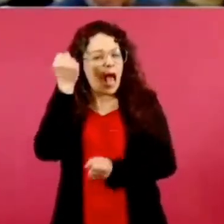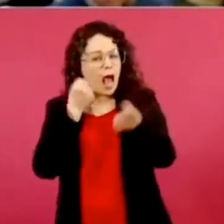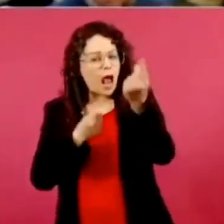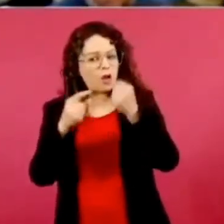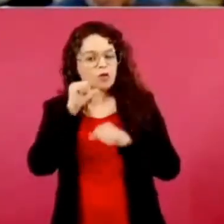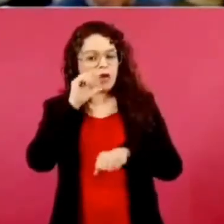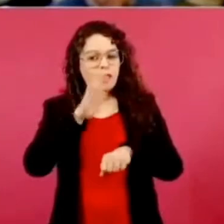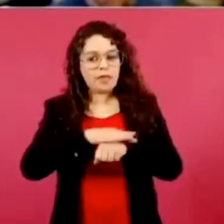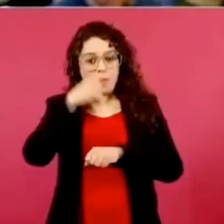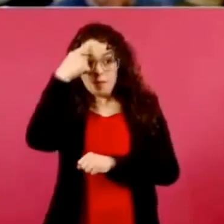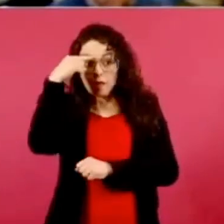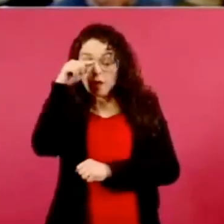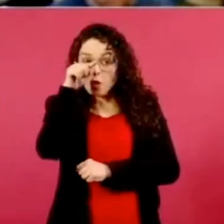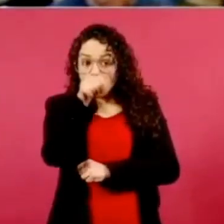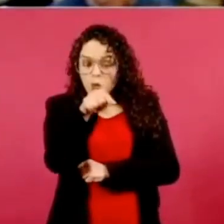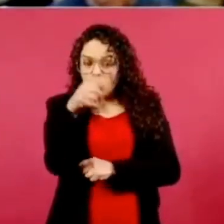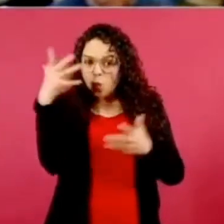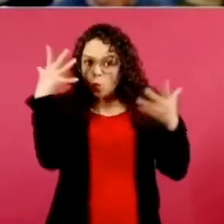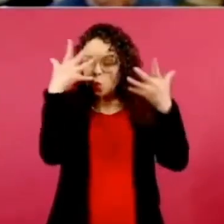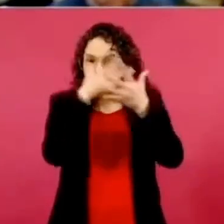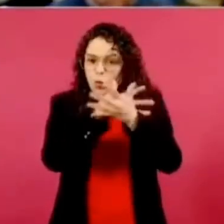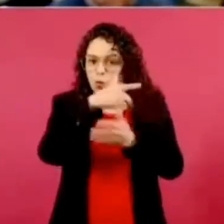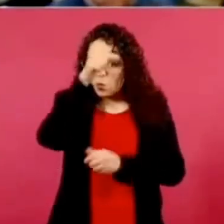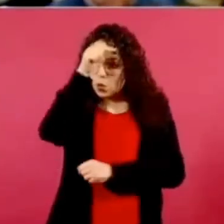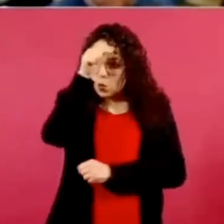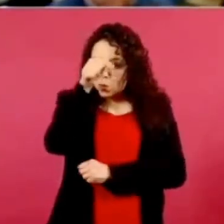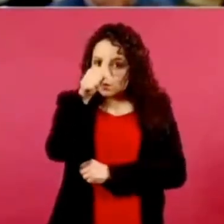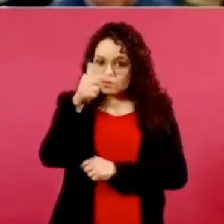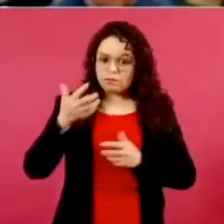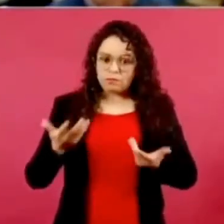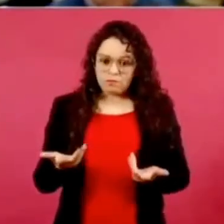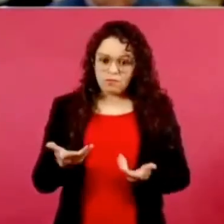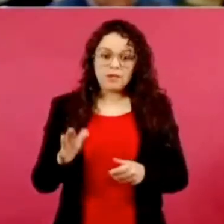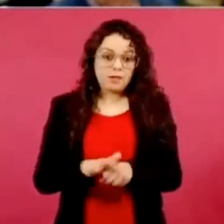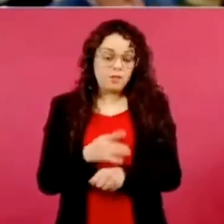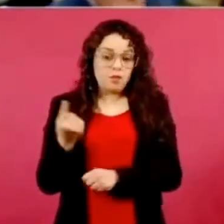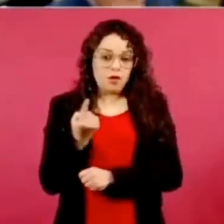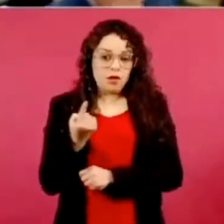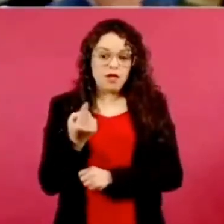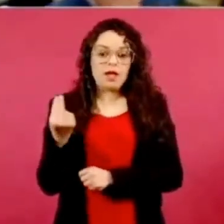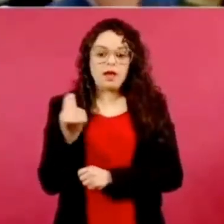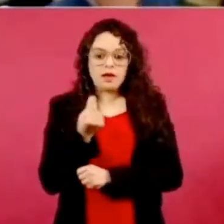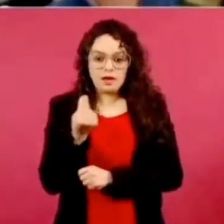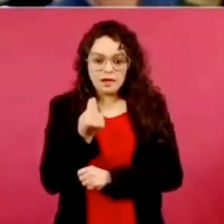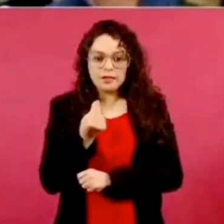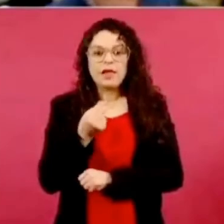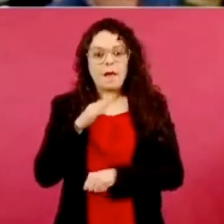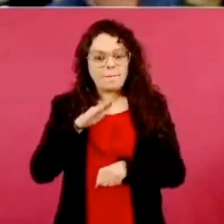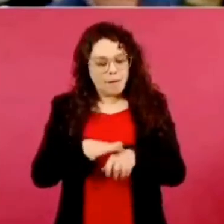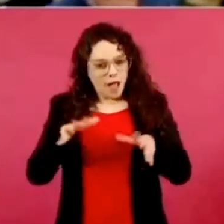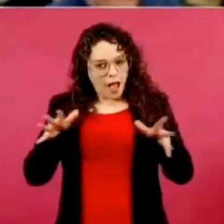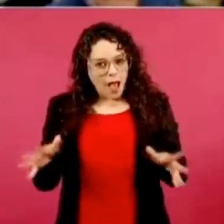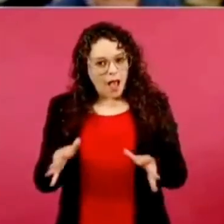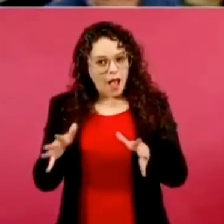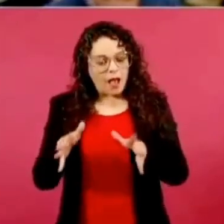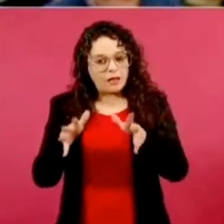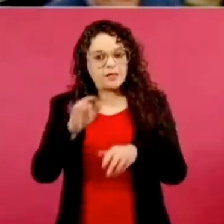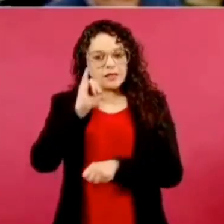cuenta y con esto se pueda fundamentar aún más la iniciativa de reforma que requiere